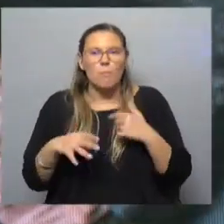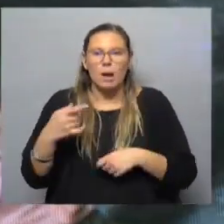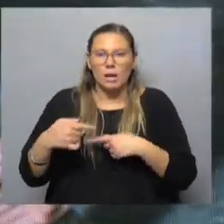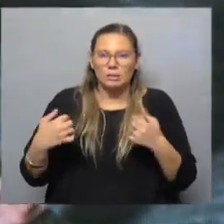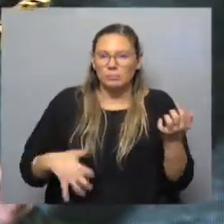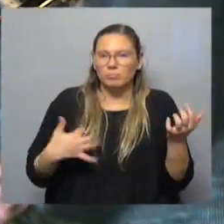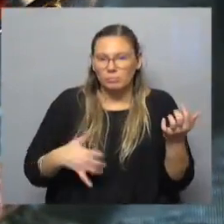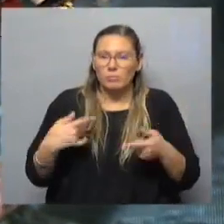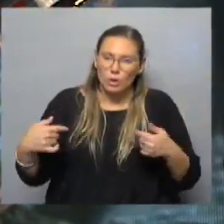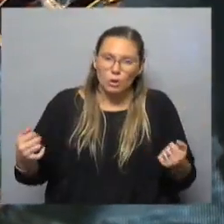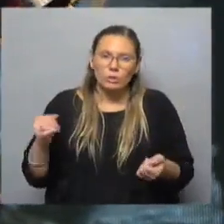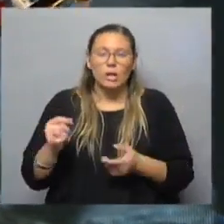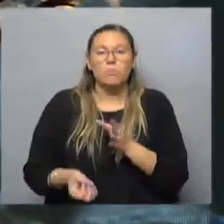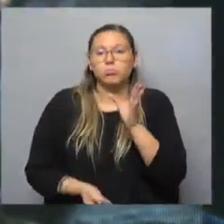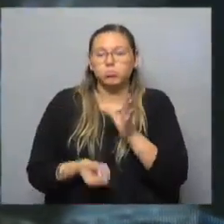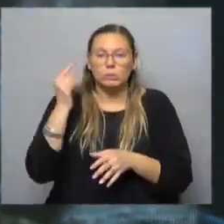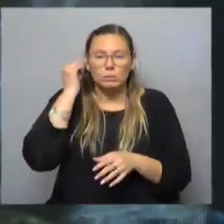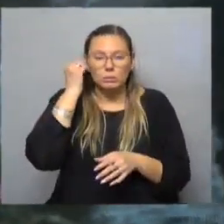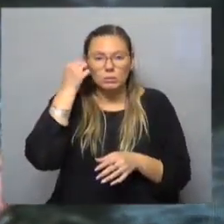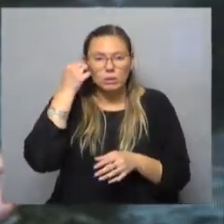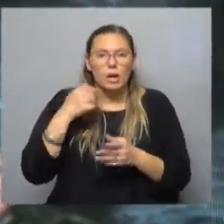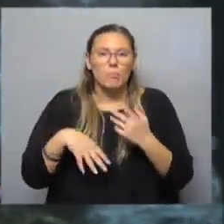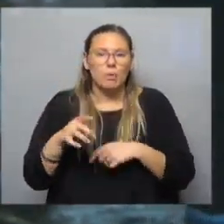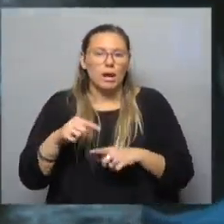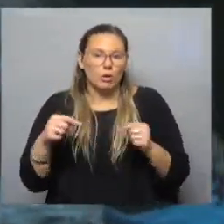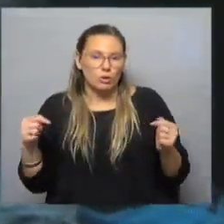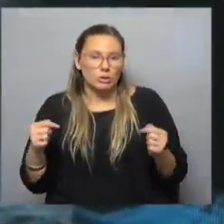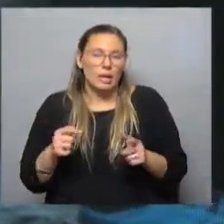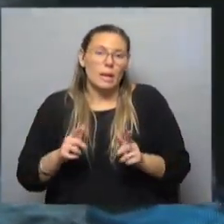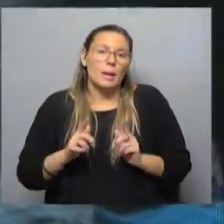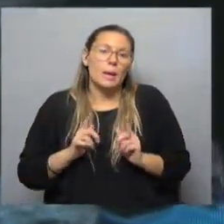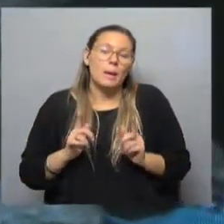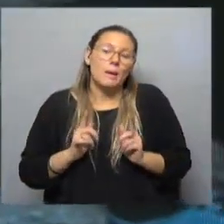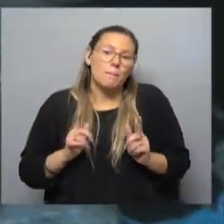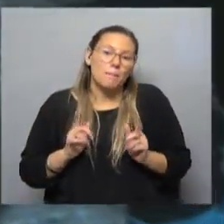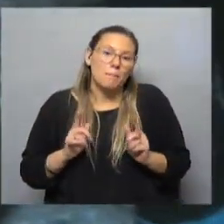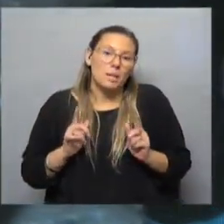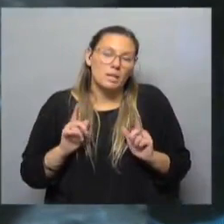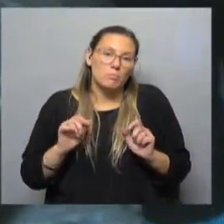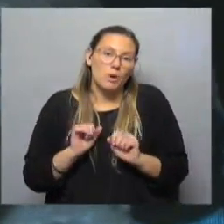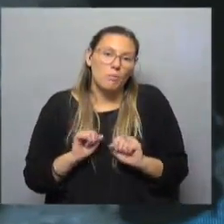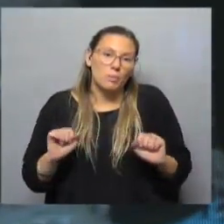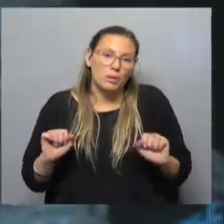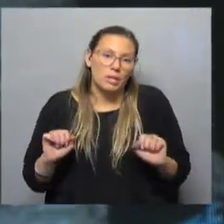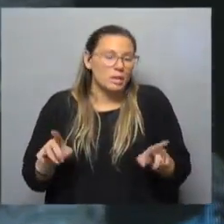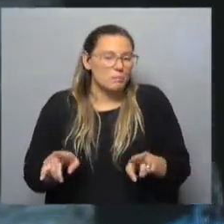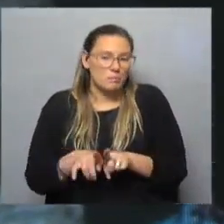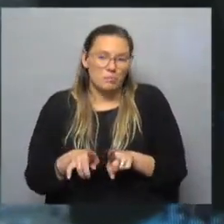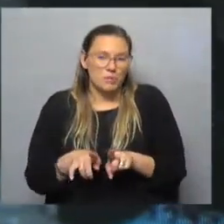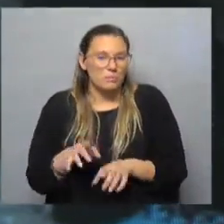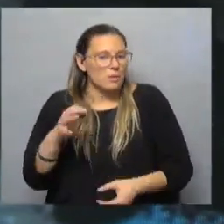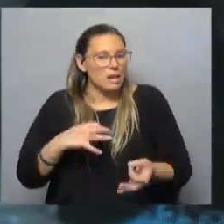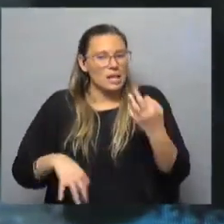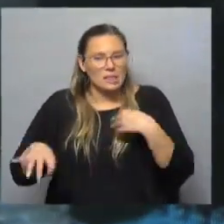instrumentos, sí. Aparecieron ahí más instrumentos que, bueno, esperemos poder plasmarlo en el